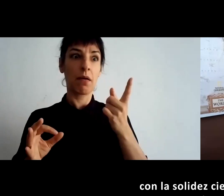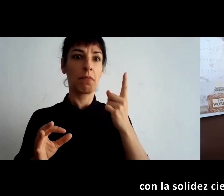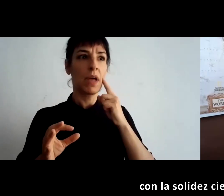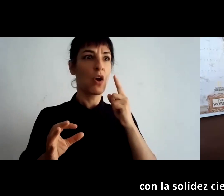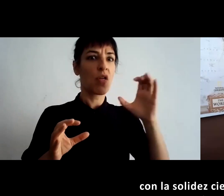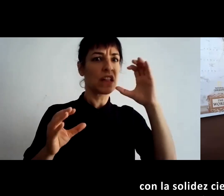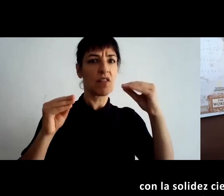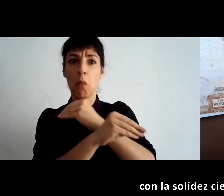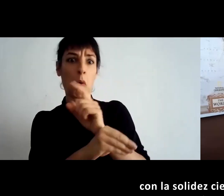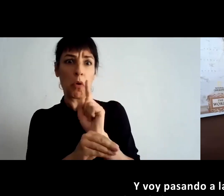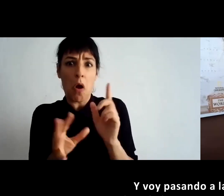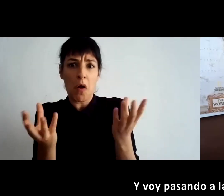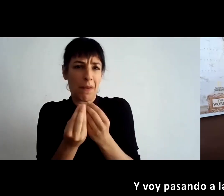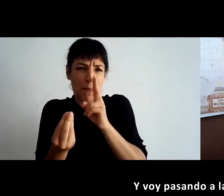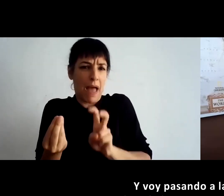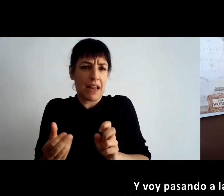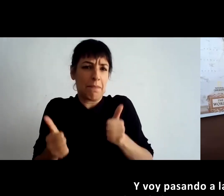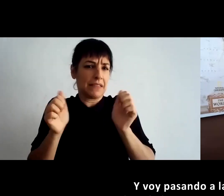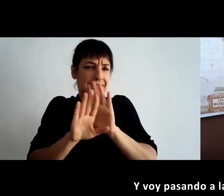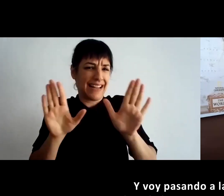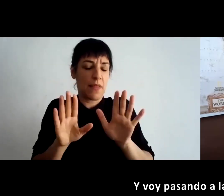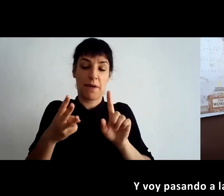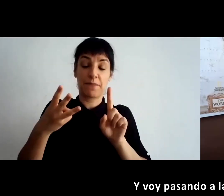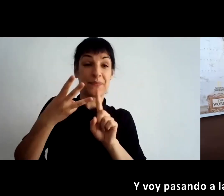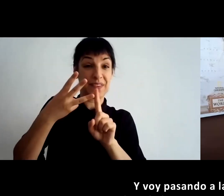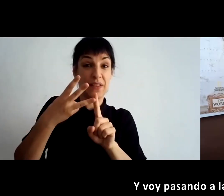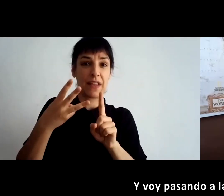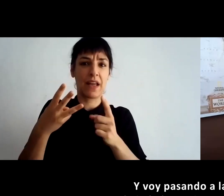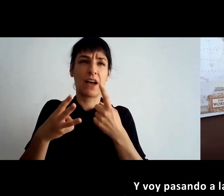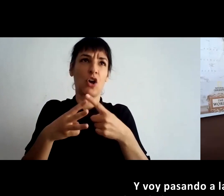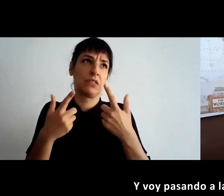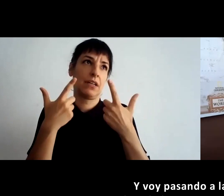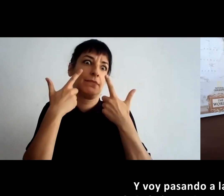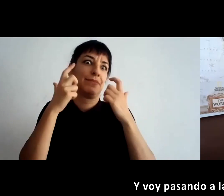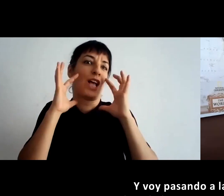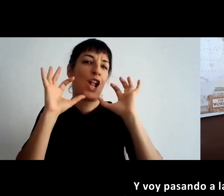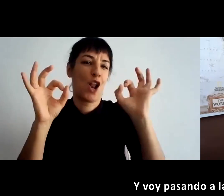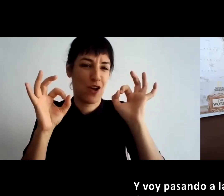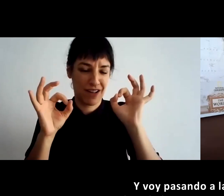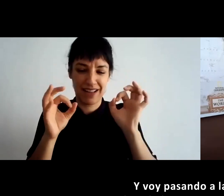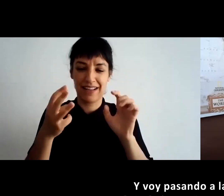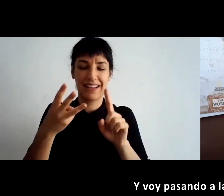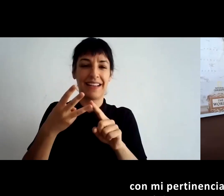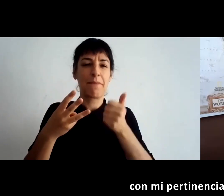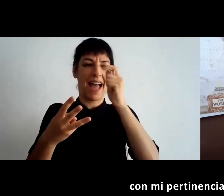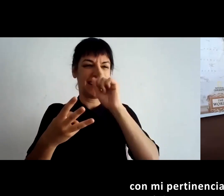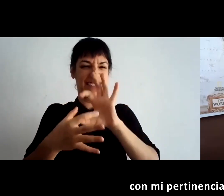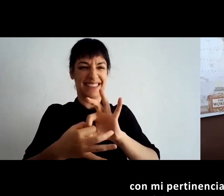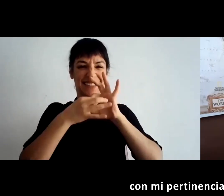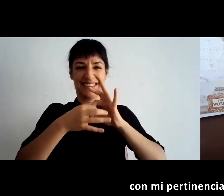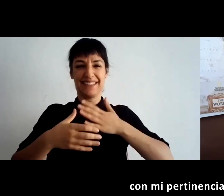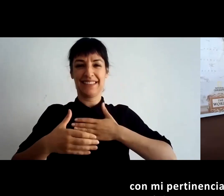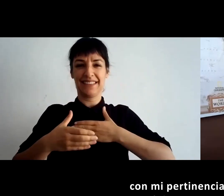decir. Y voy ya pasando a la tercera obviedad, que es la que tiene más relación con mi pertenencia